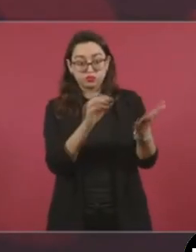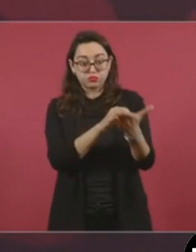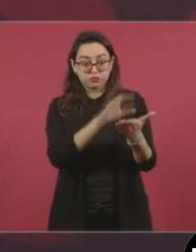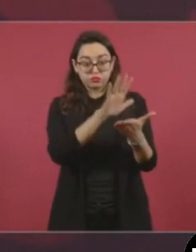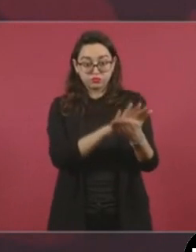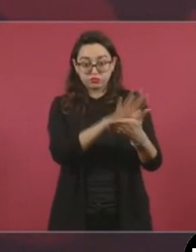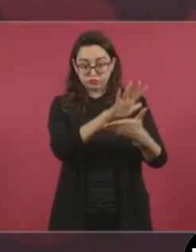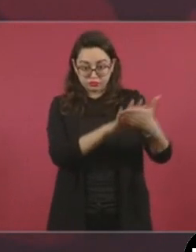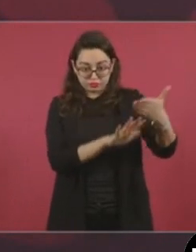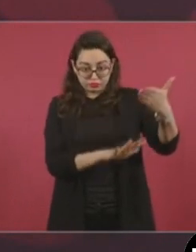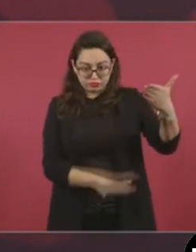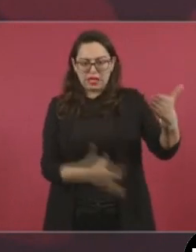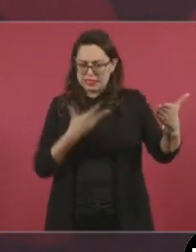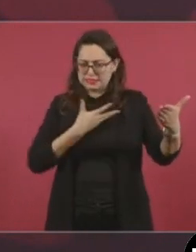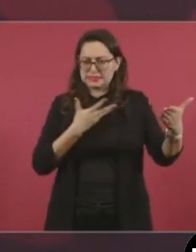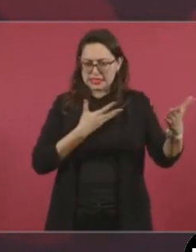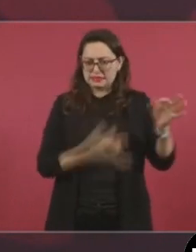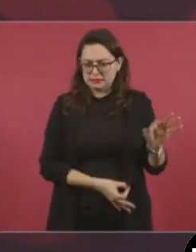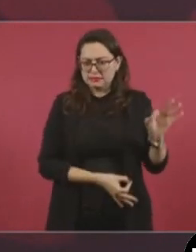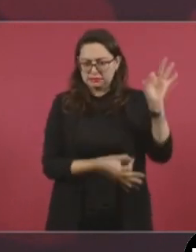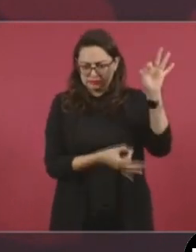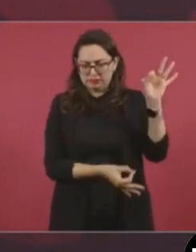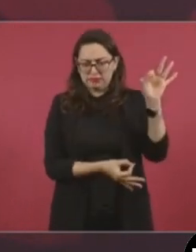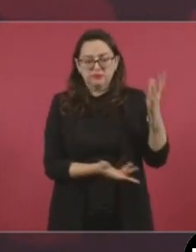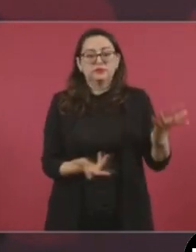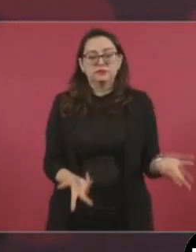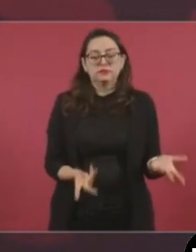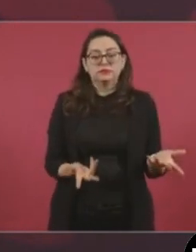en el Poder Judicial para ver qué aplica,